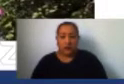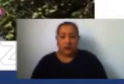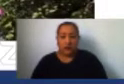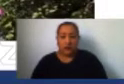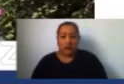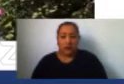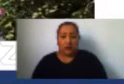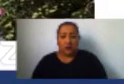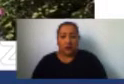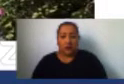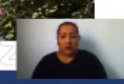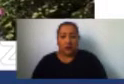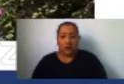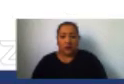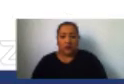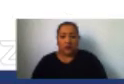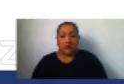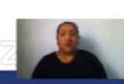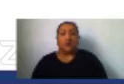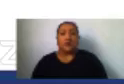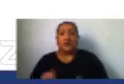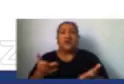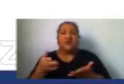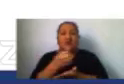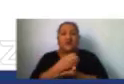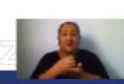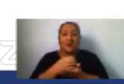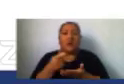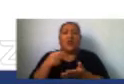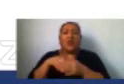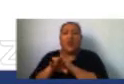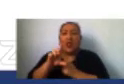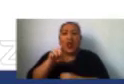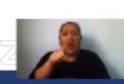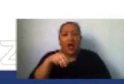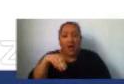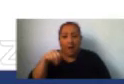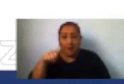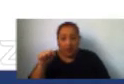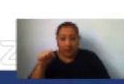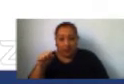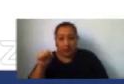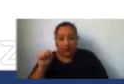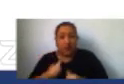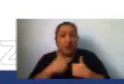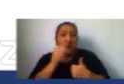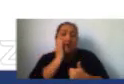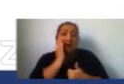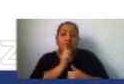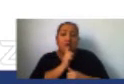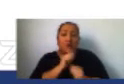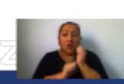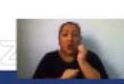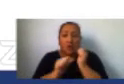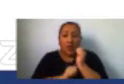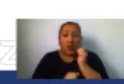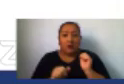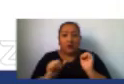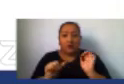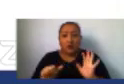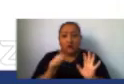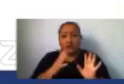natural del centro poblado de la provincia de Lamas, que vivía con sus padres y su hermanita de 6